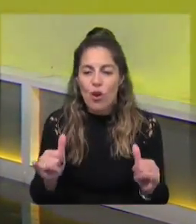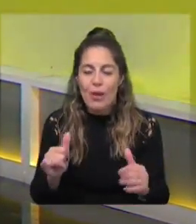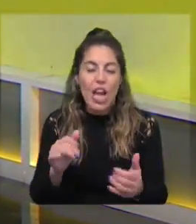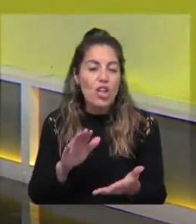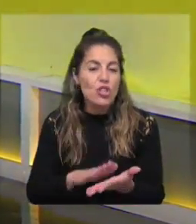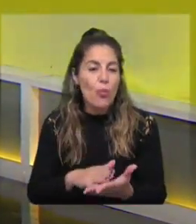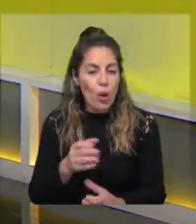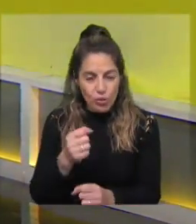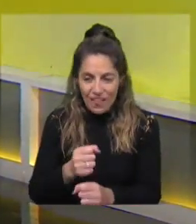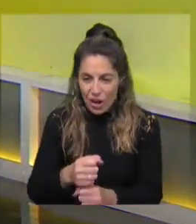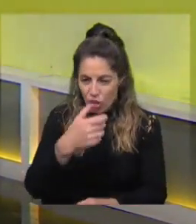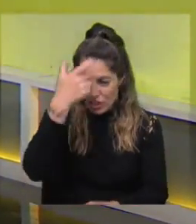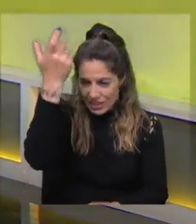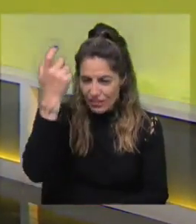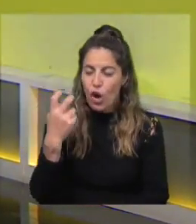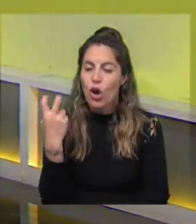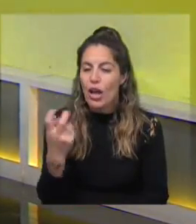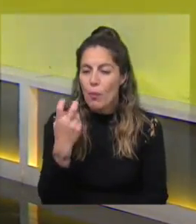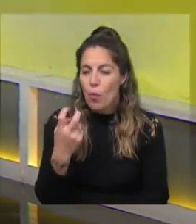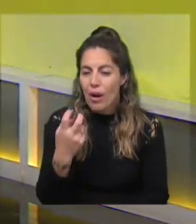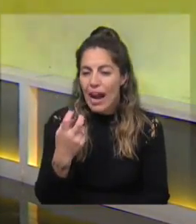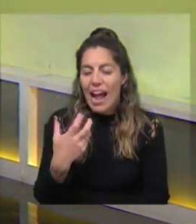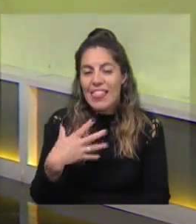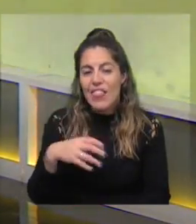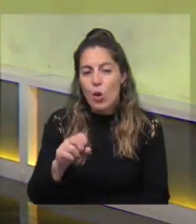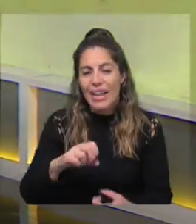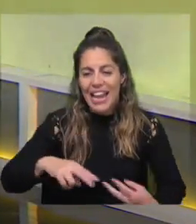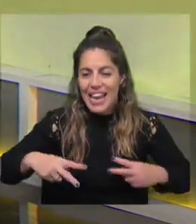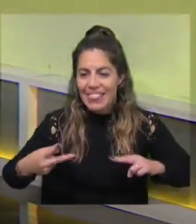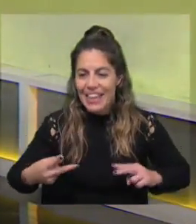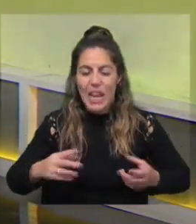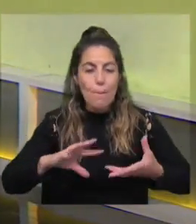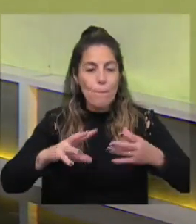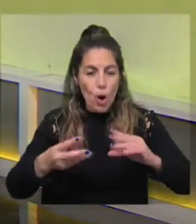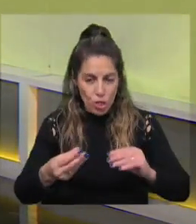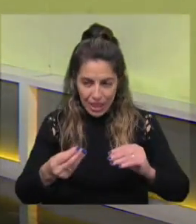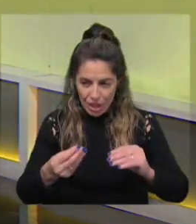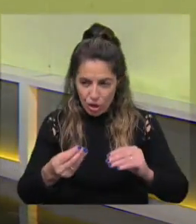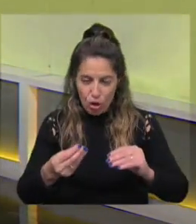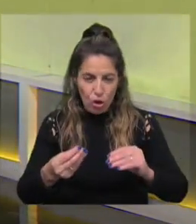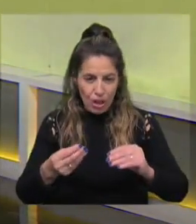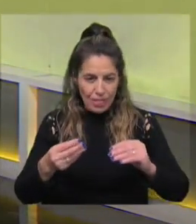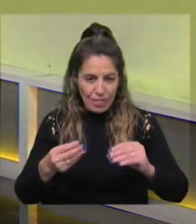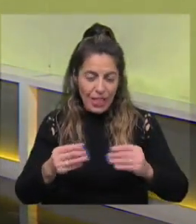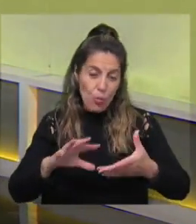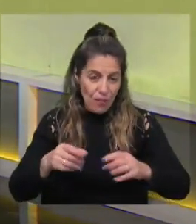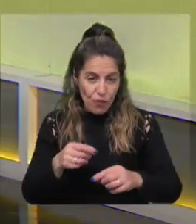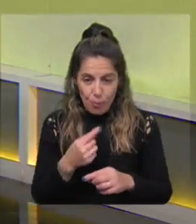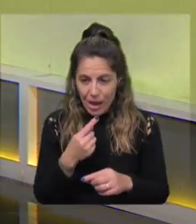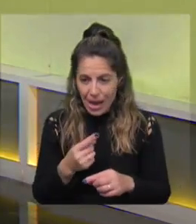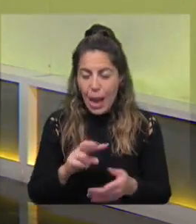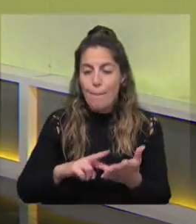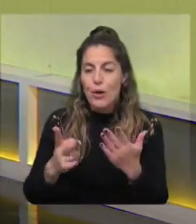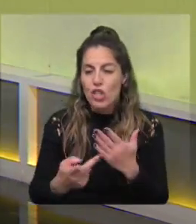está intentando decodificar el ADN modelo prototípico, si se puede decir de alguna manera, el